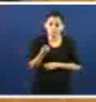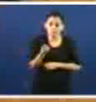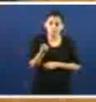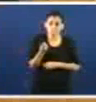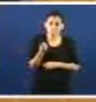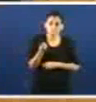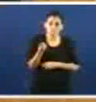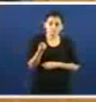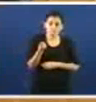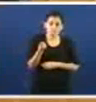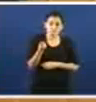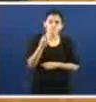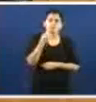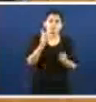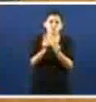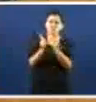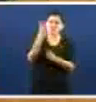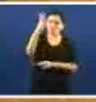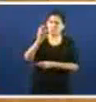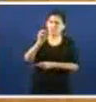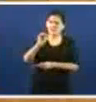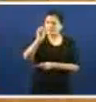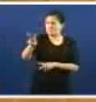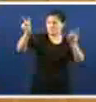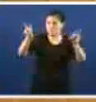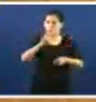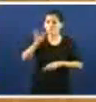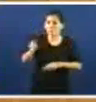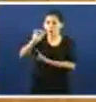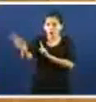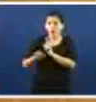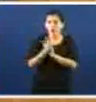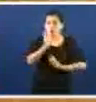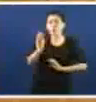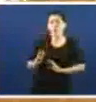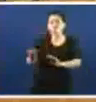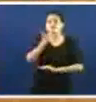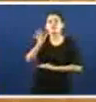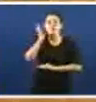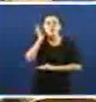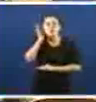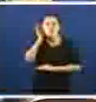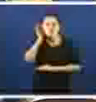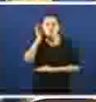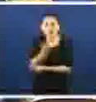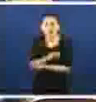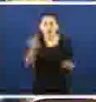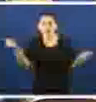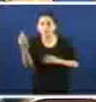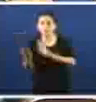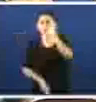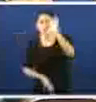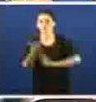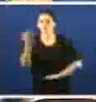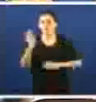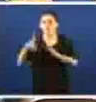palabra. 30 segundos escasos. Porque a su filla, la Universidad de Moes, acaba de devolverle a becas que concedida